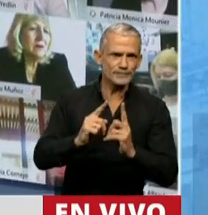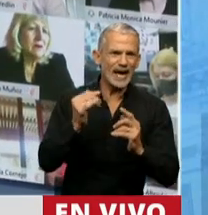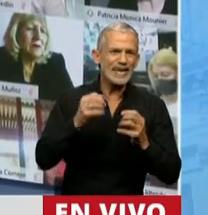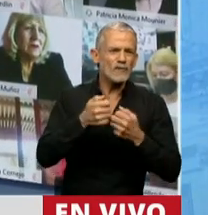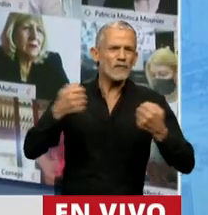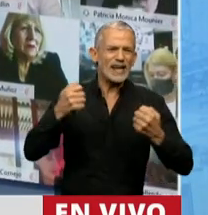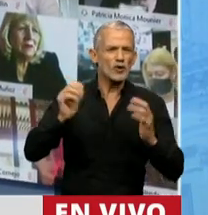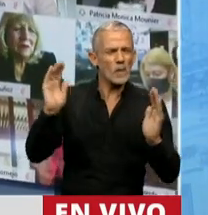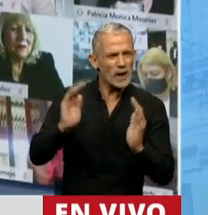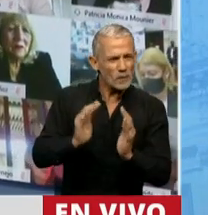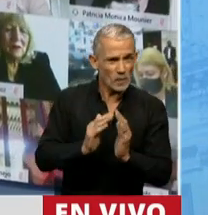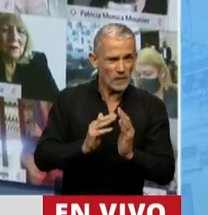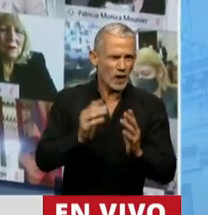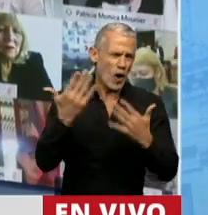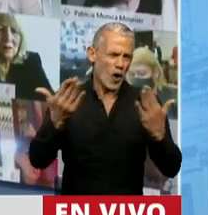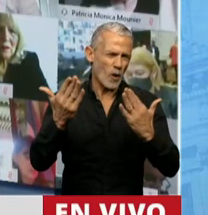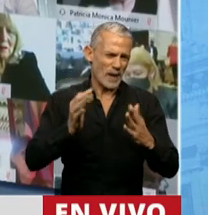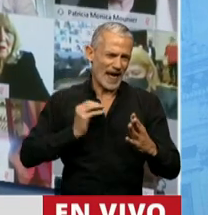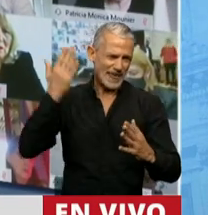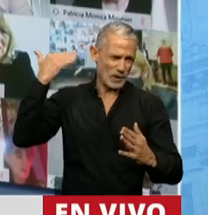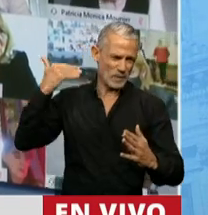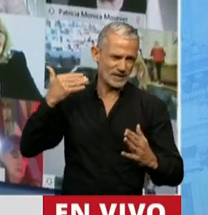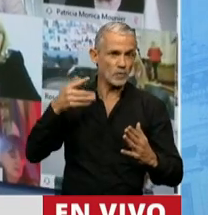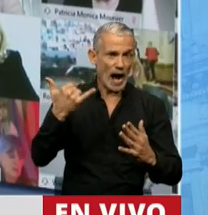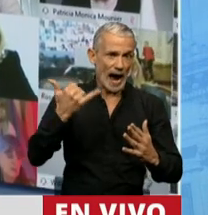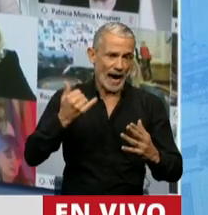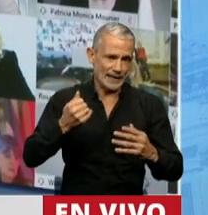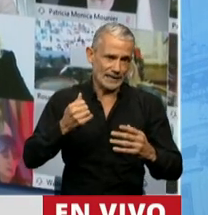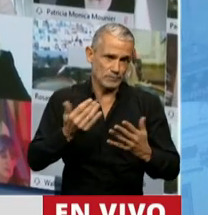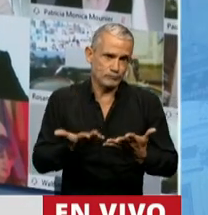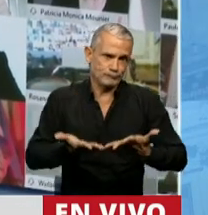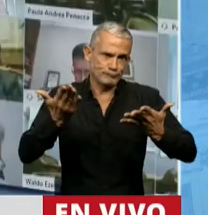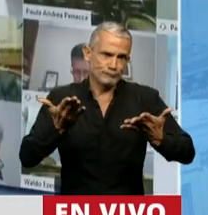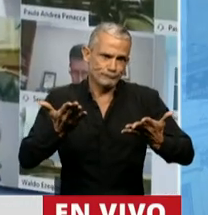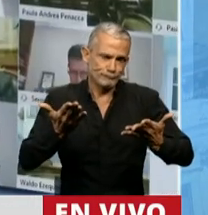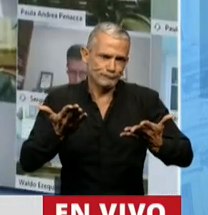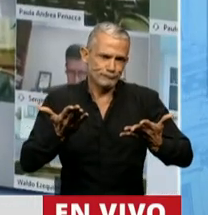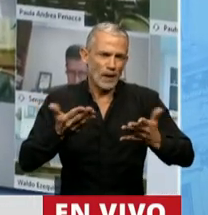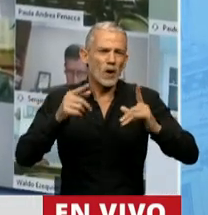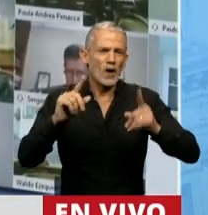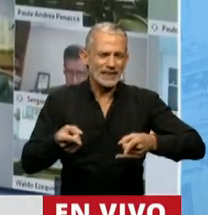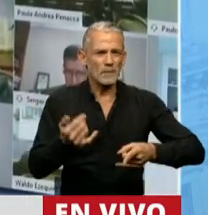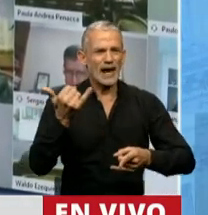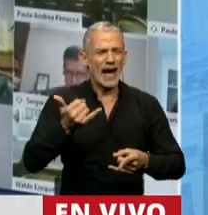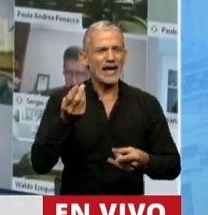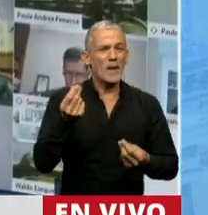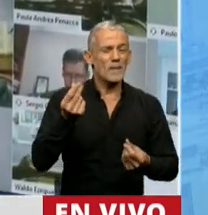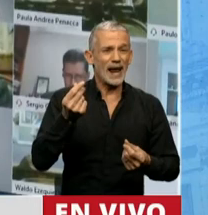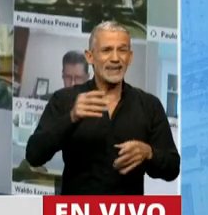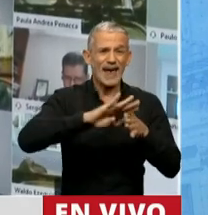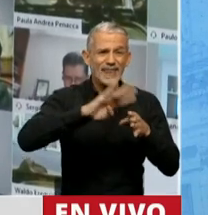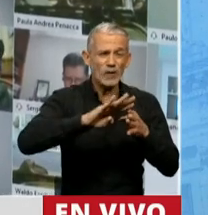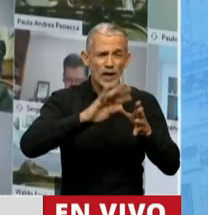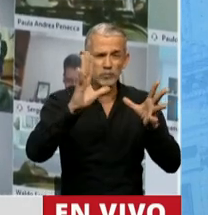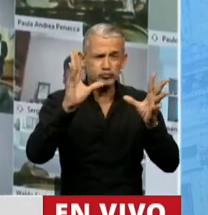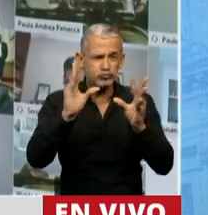inflación comparada con periodos anteriores, pero inflación al fin, significa una licuación real de los términos de esa deuda,